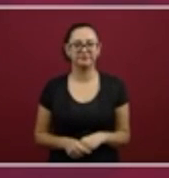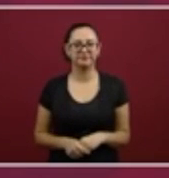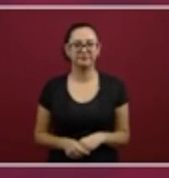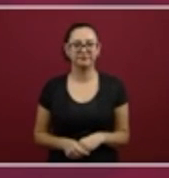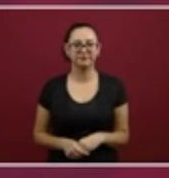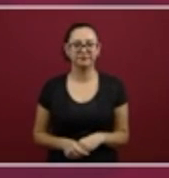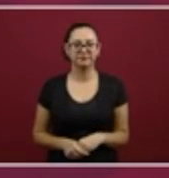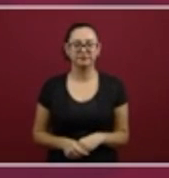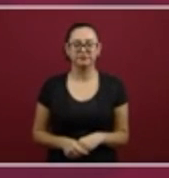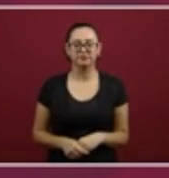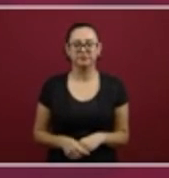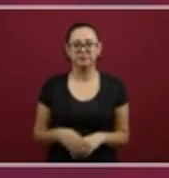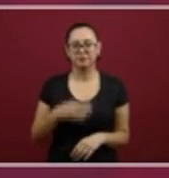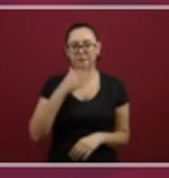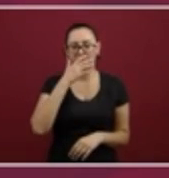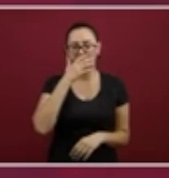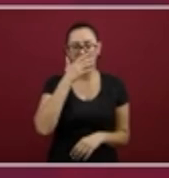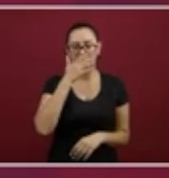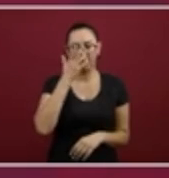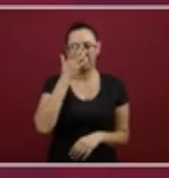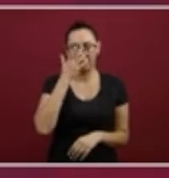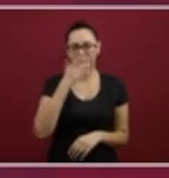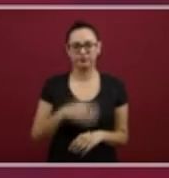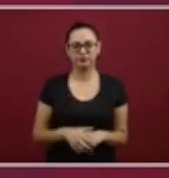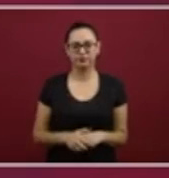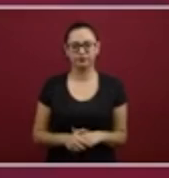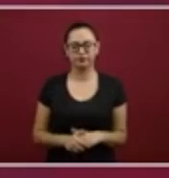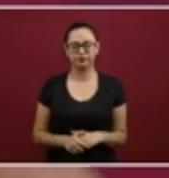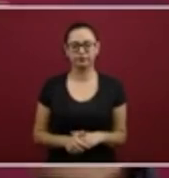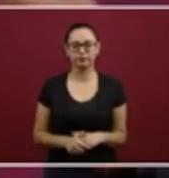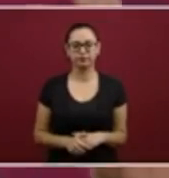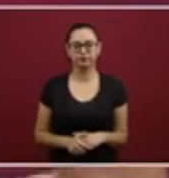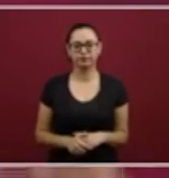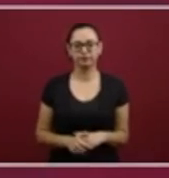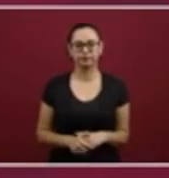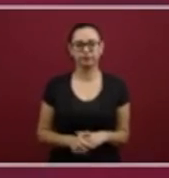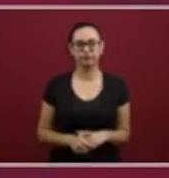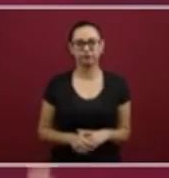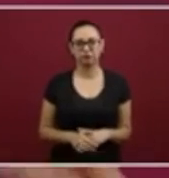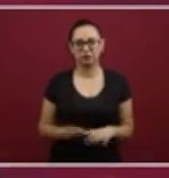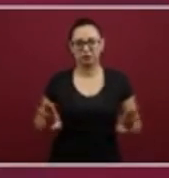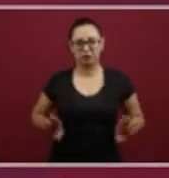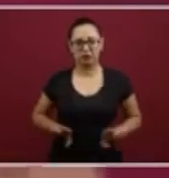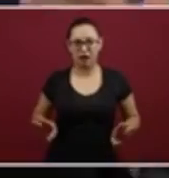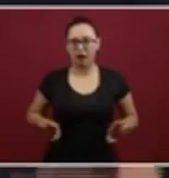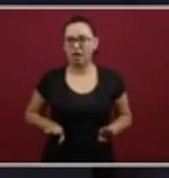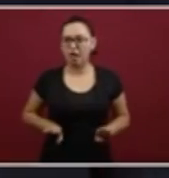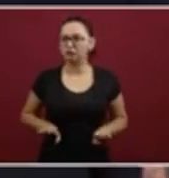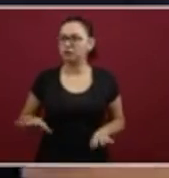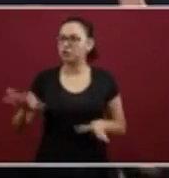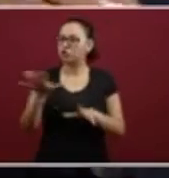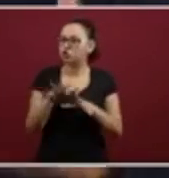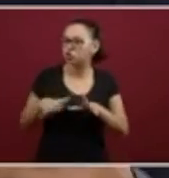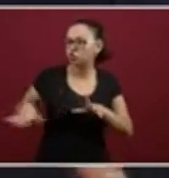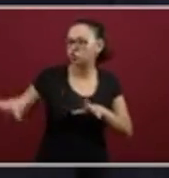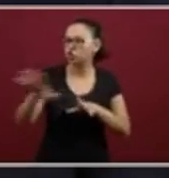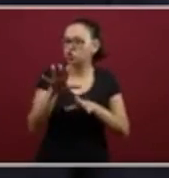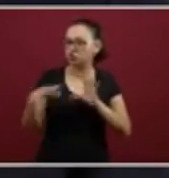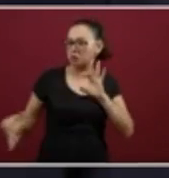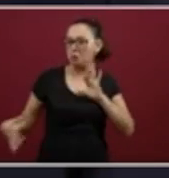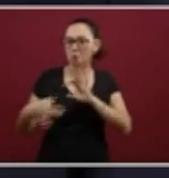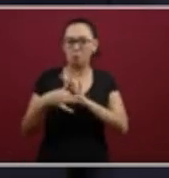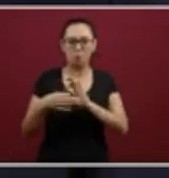No tienen una dimensión social. Antes se les llamaba o se les